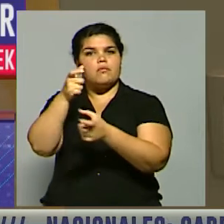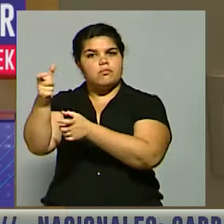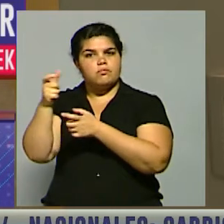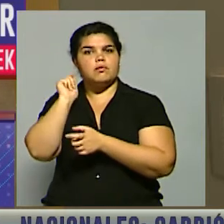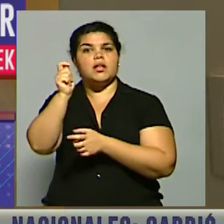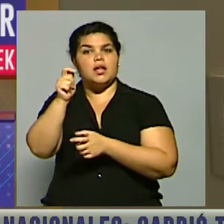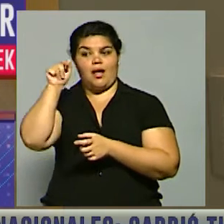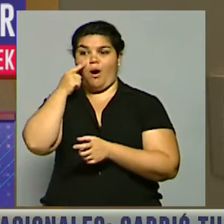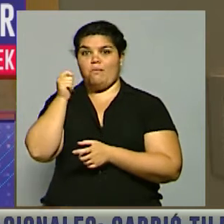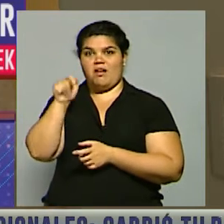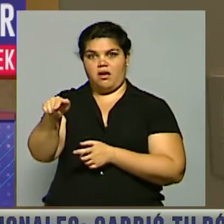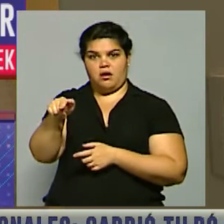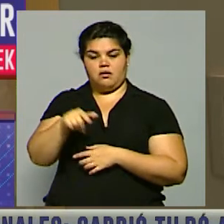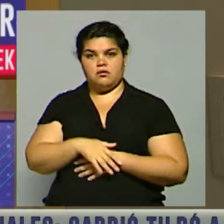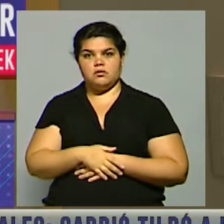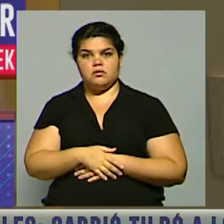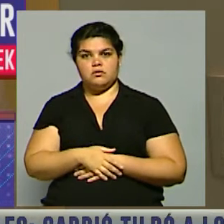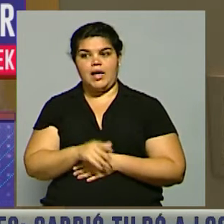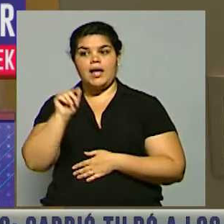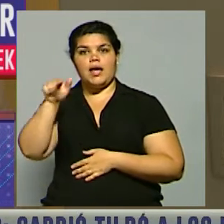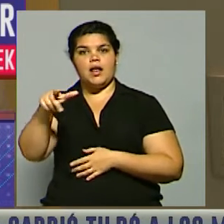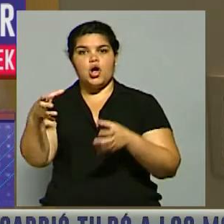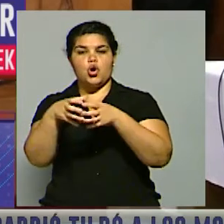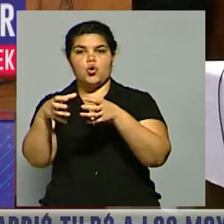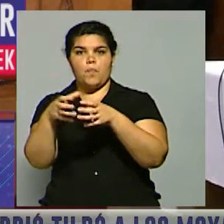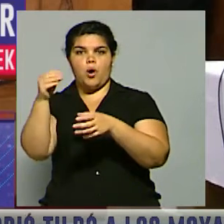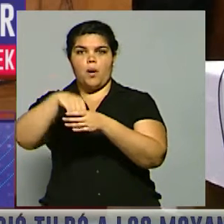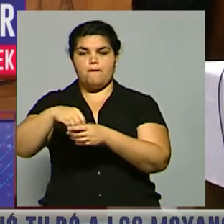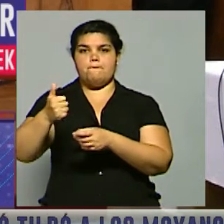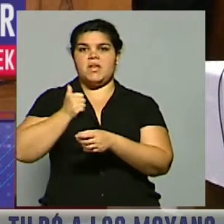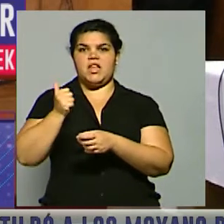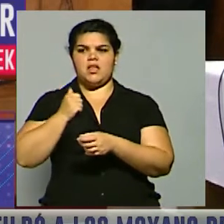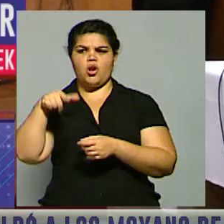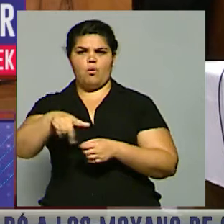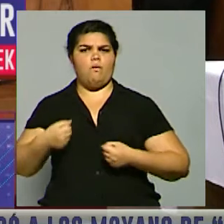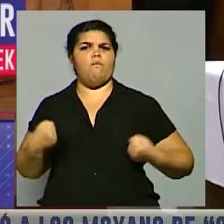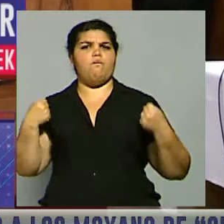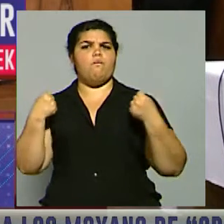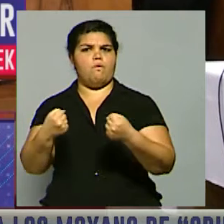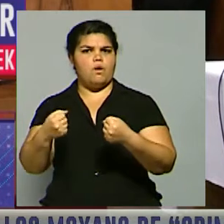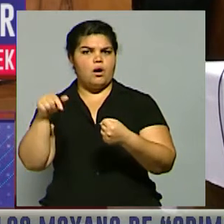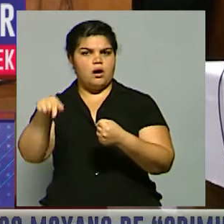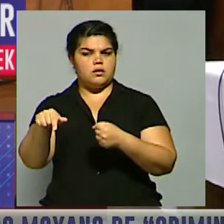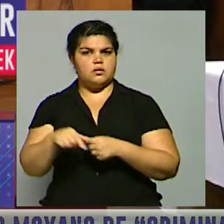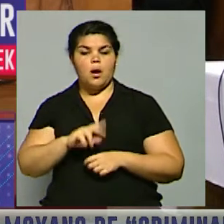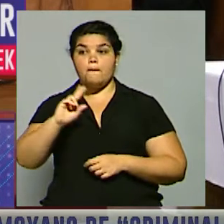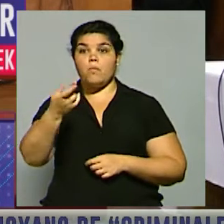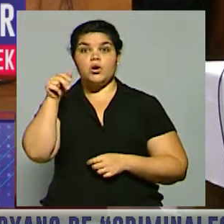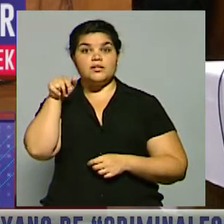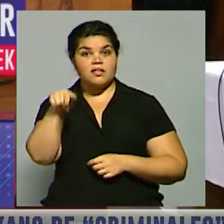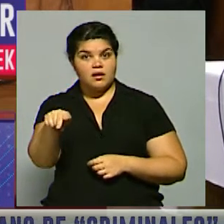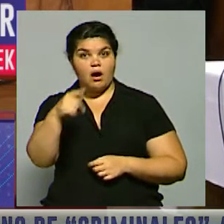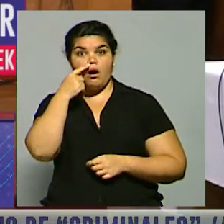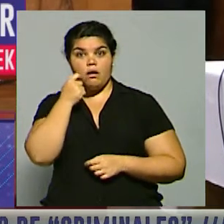Era considerado entre los miembros de las fuerzas como el duro entre los duros, y bueno, su muerte demuestra